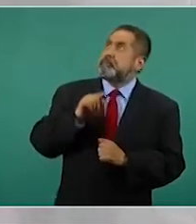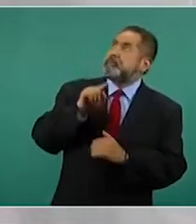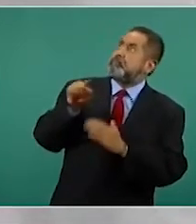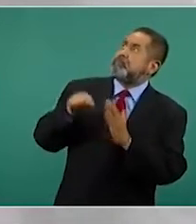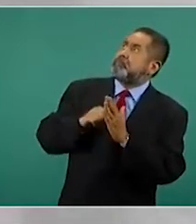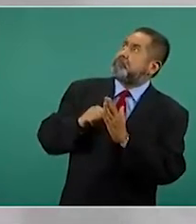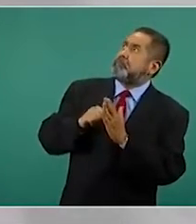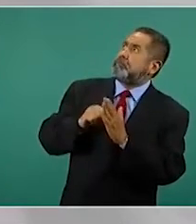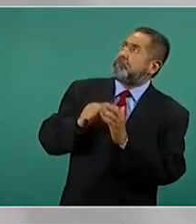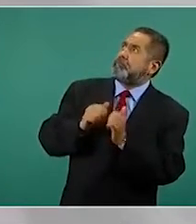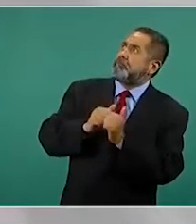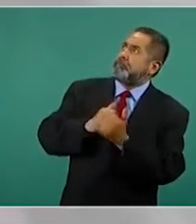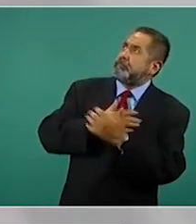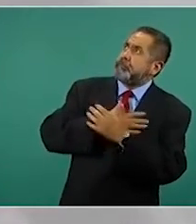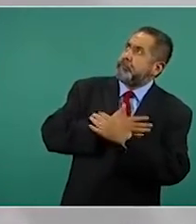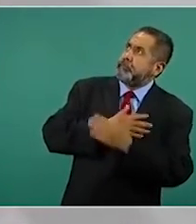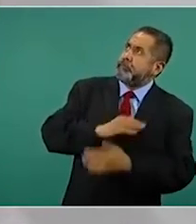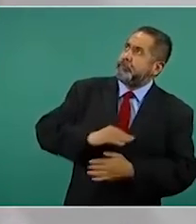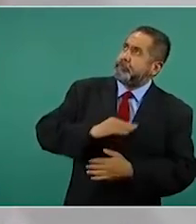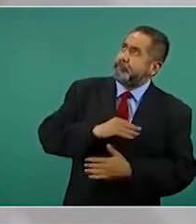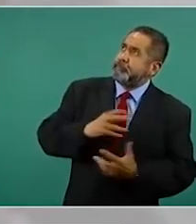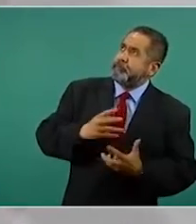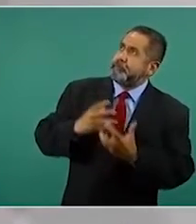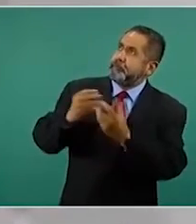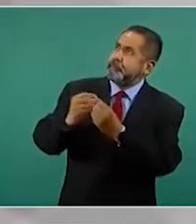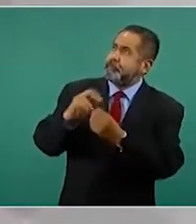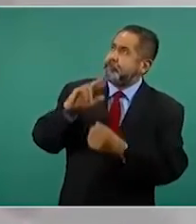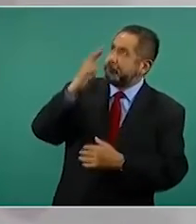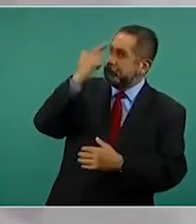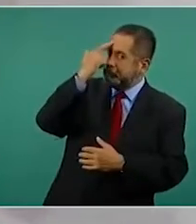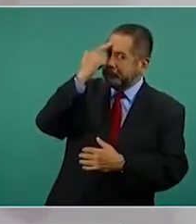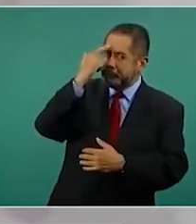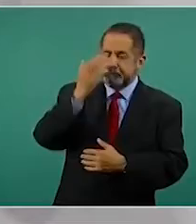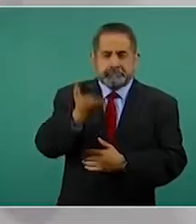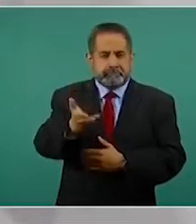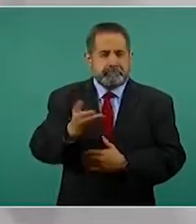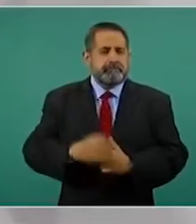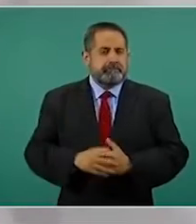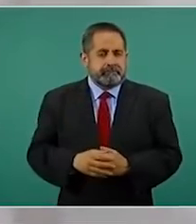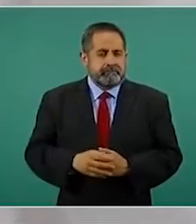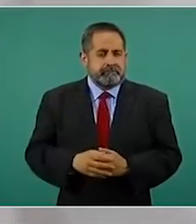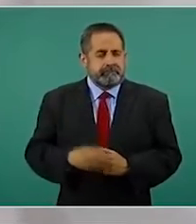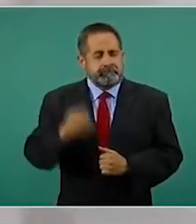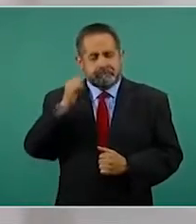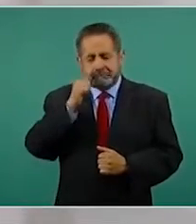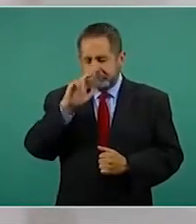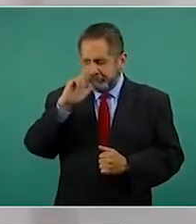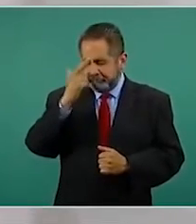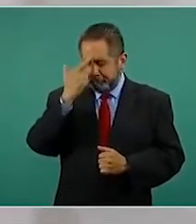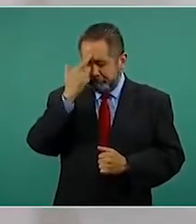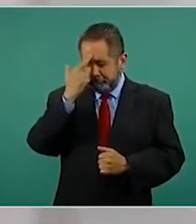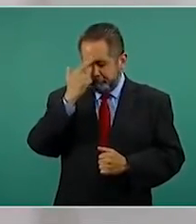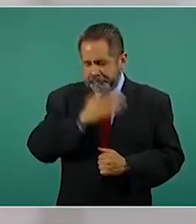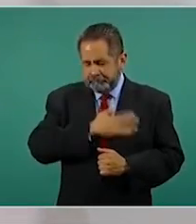el amor y que les recordamos y las vamos a recordar